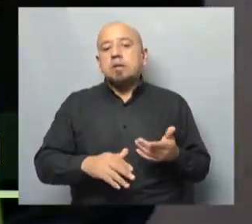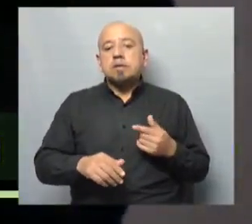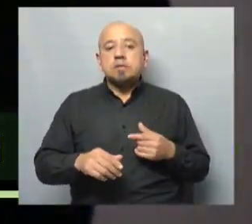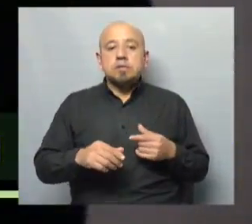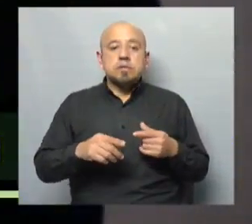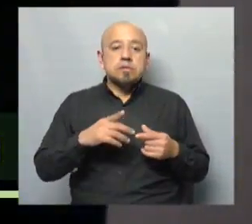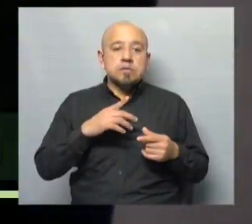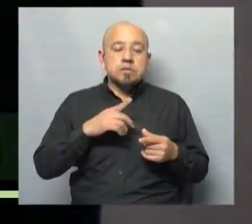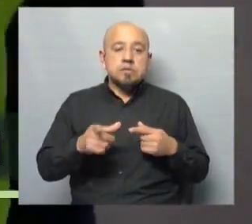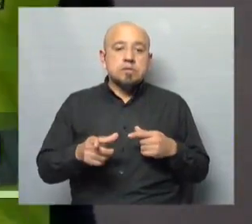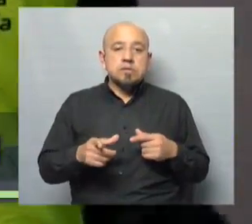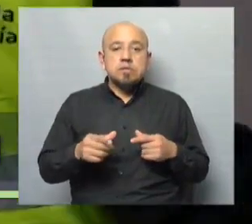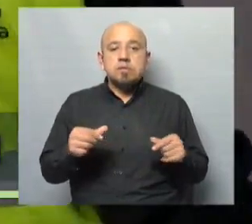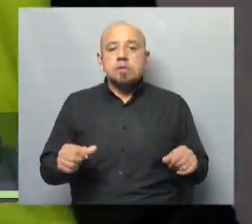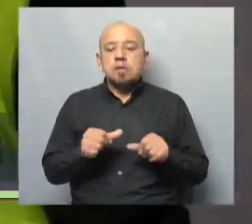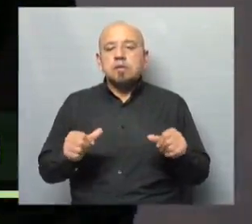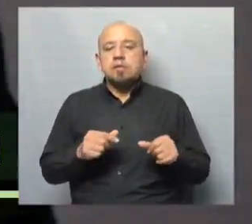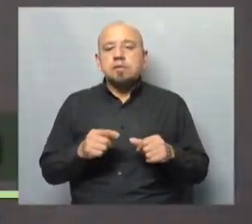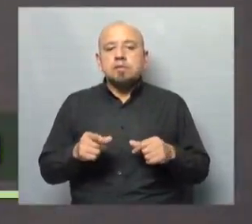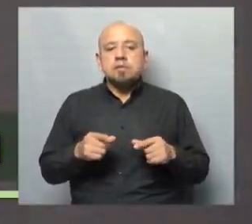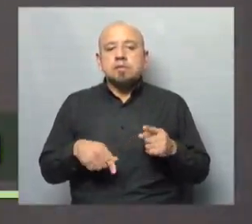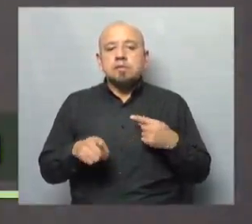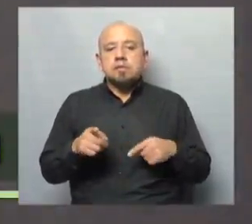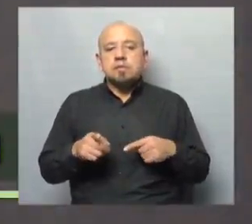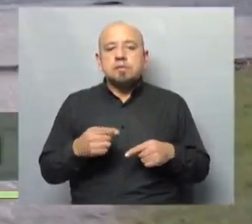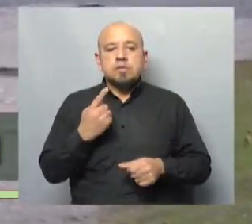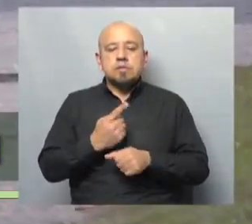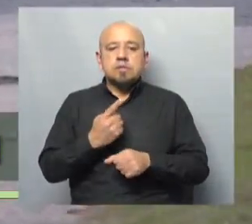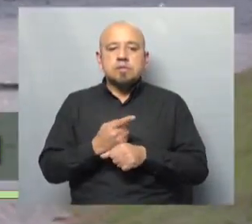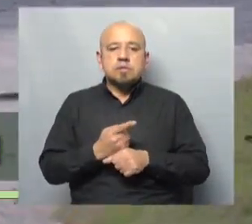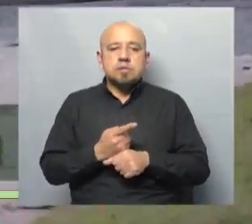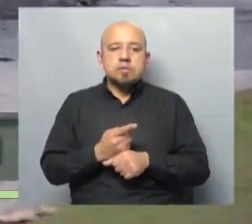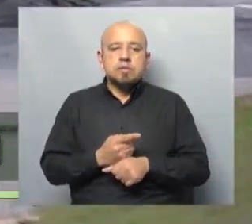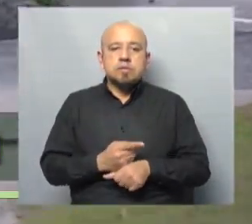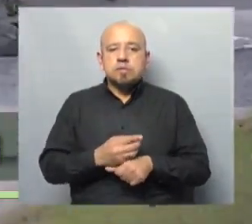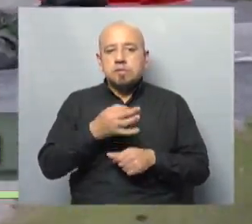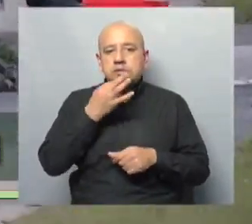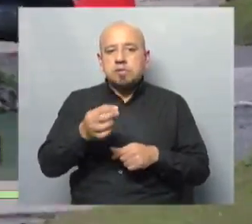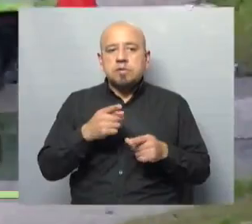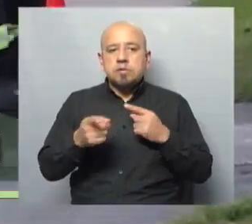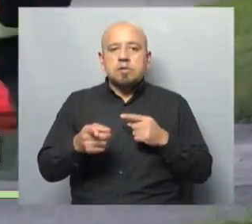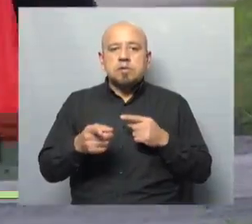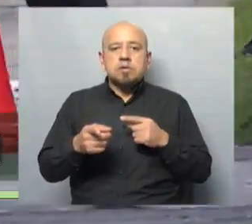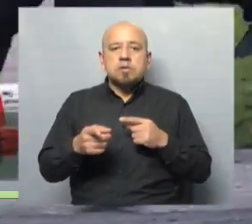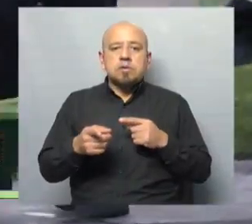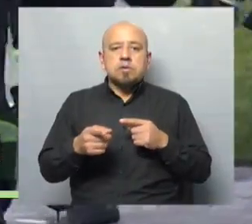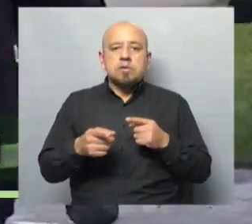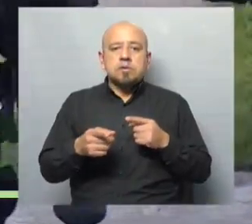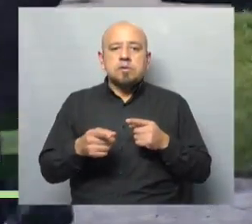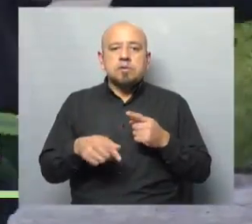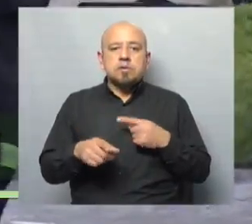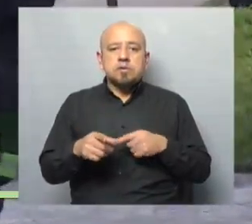pesquisas que sean realizadas así está justamente lo principal de lo que dice es el comunicado que recordamos